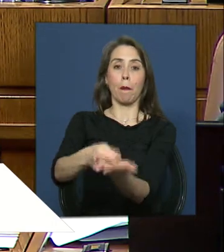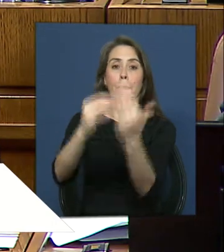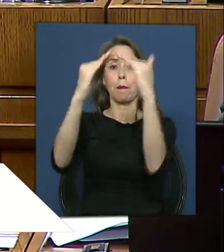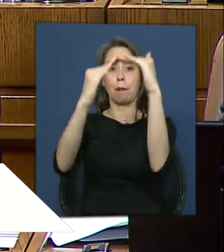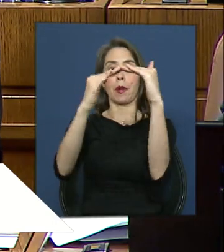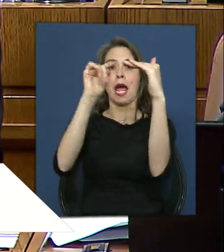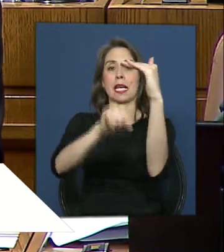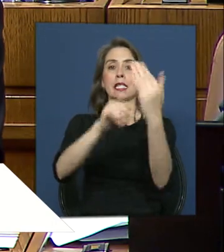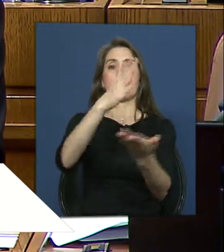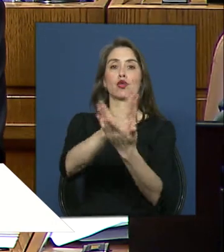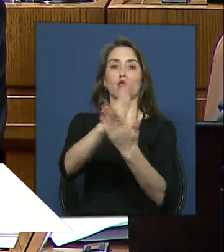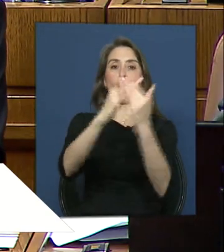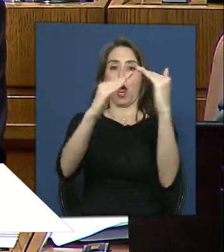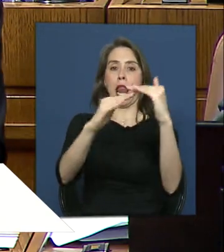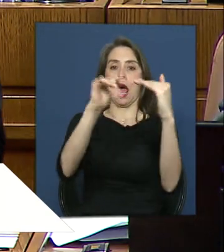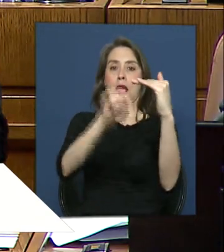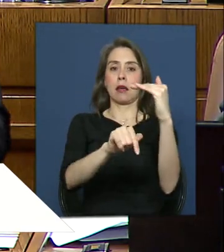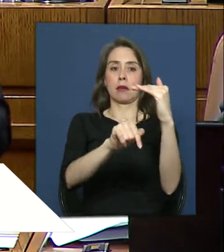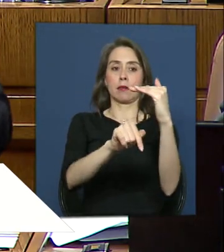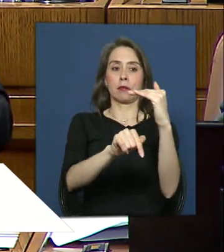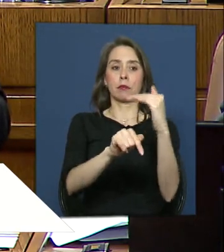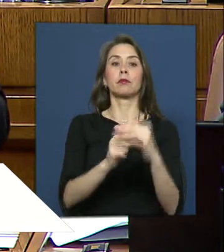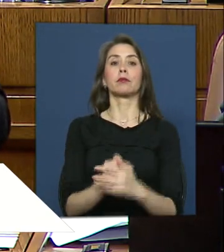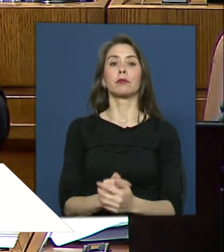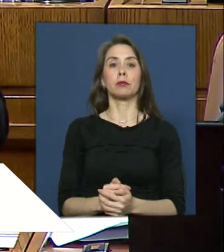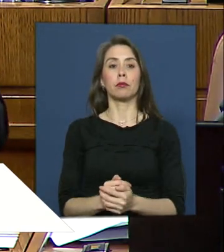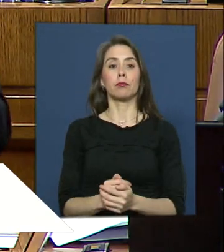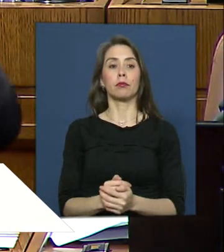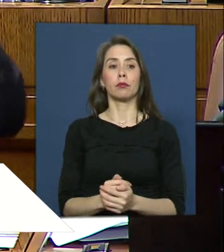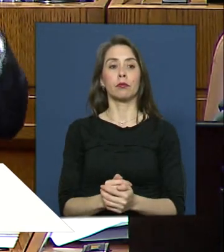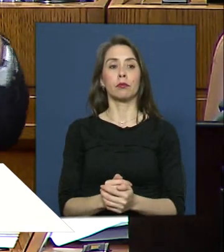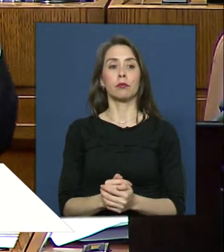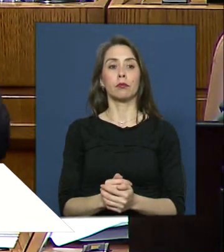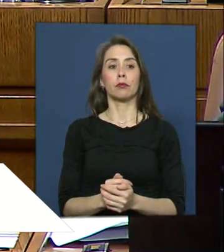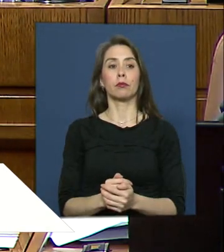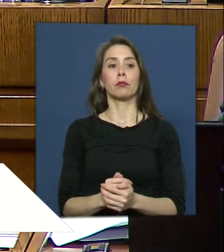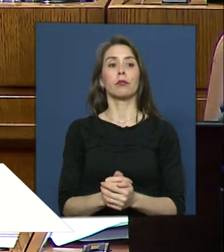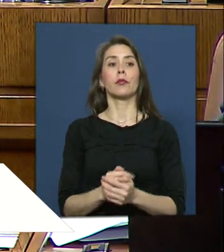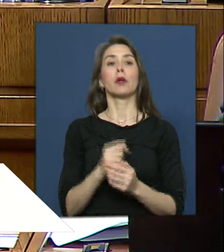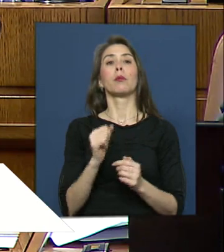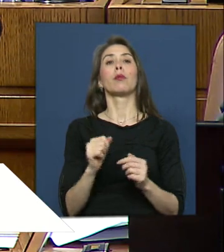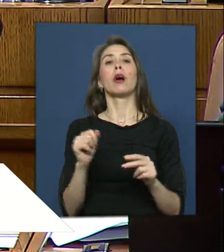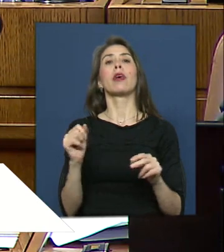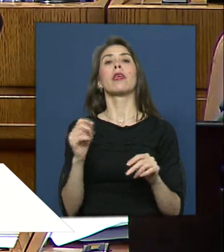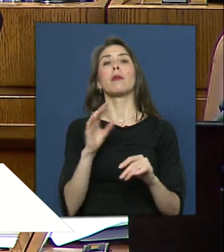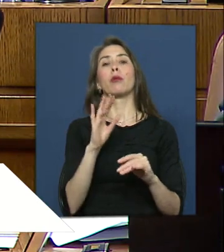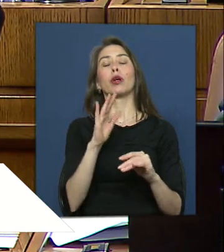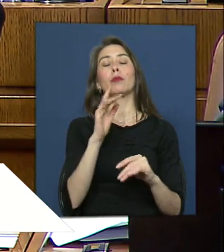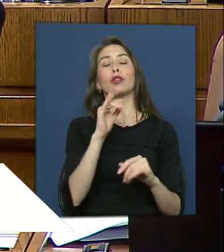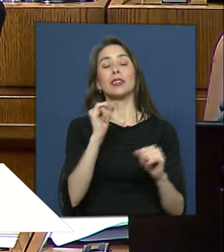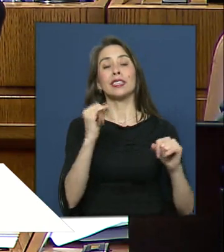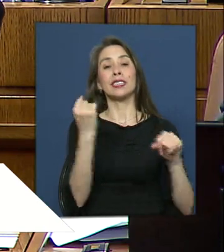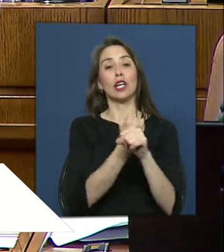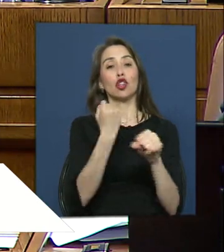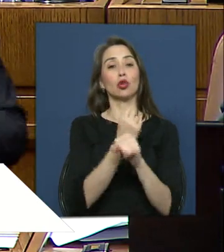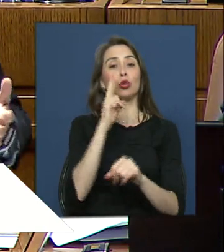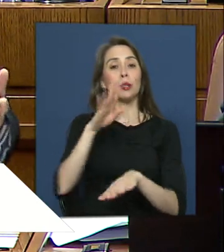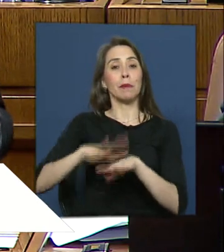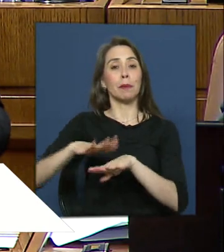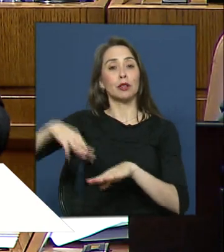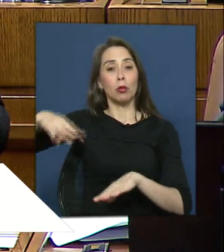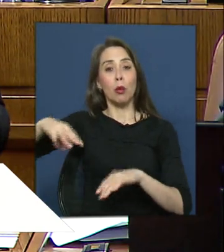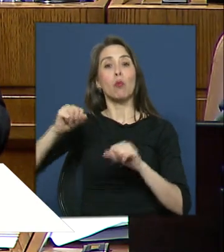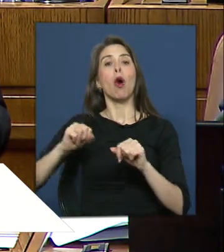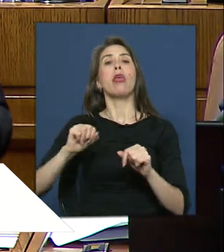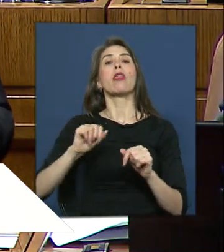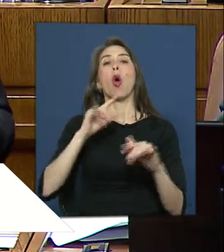hoy está. Aquí se pone también reglas para que puedan hacer esta como ley del mono, que también es necesaria, pero no le